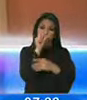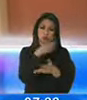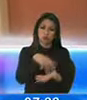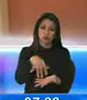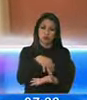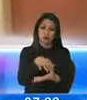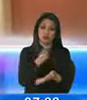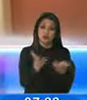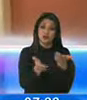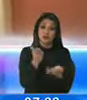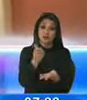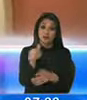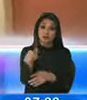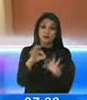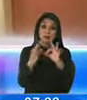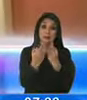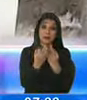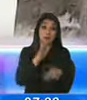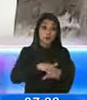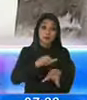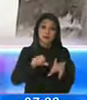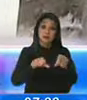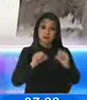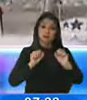la participación de algún familiar o no.